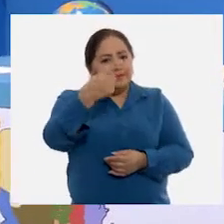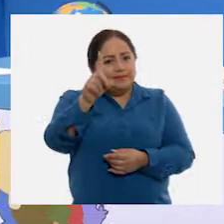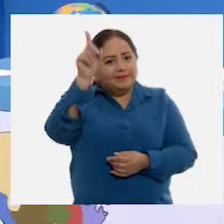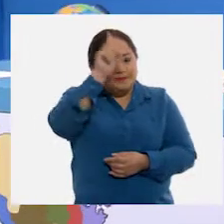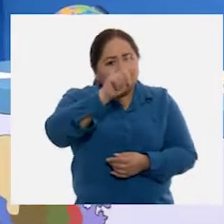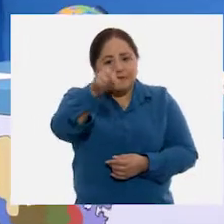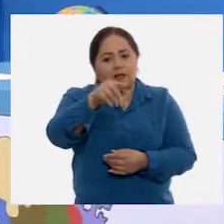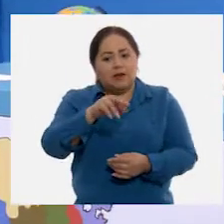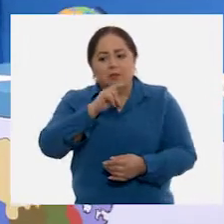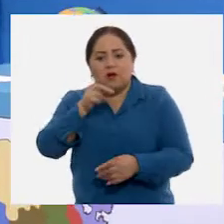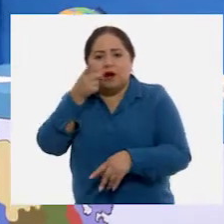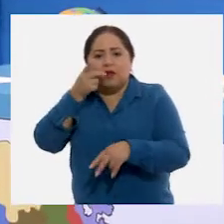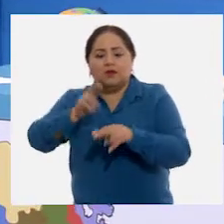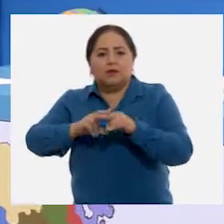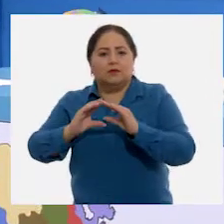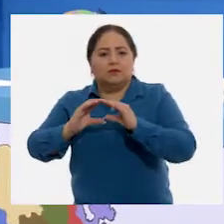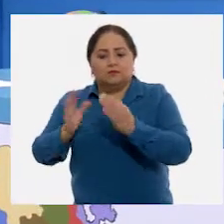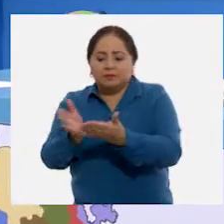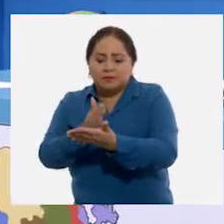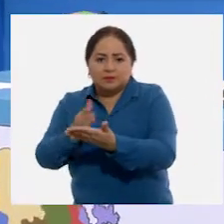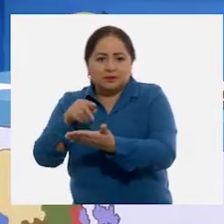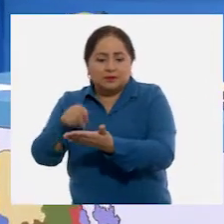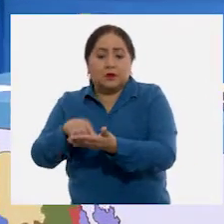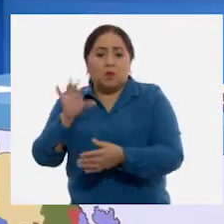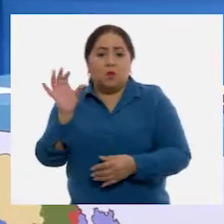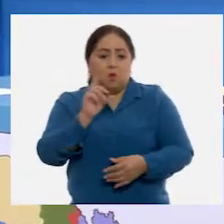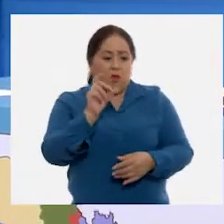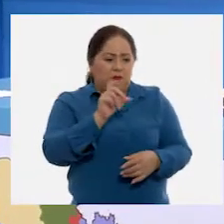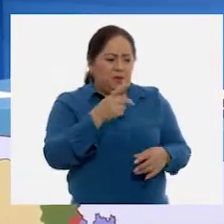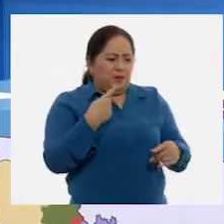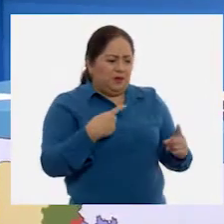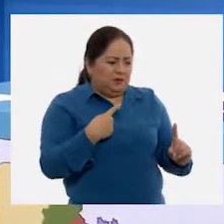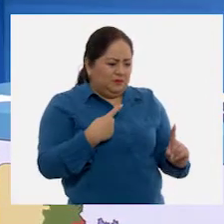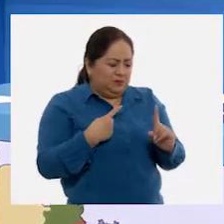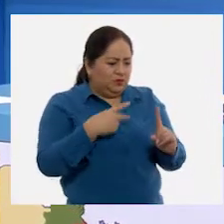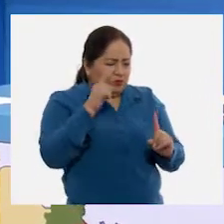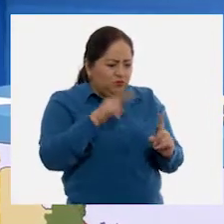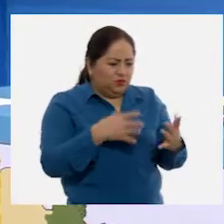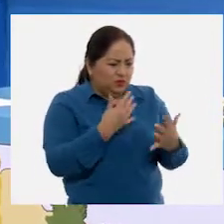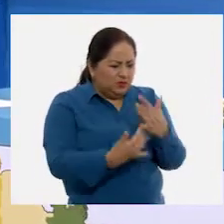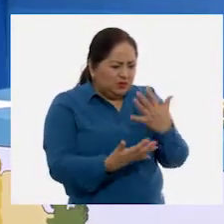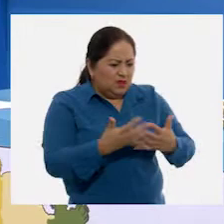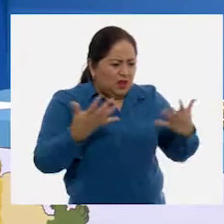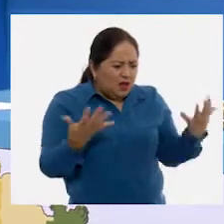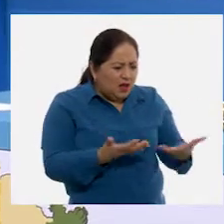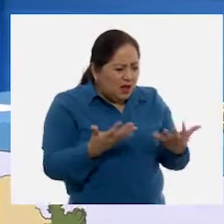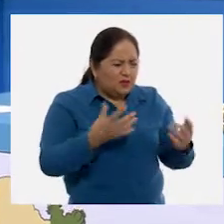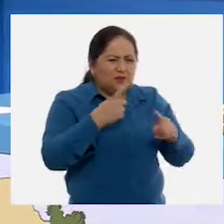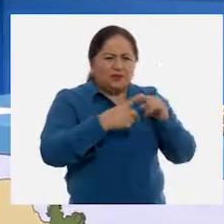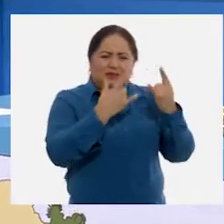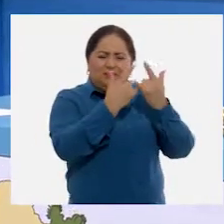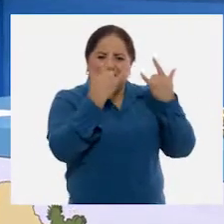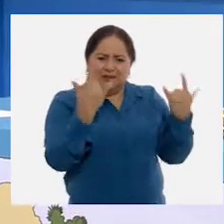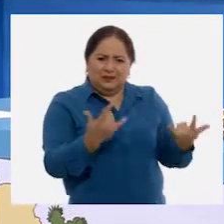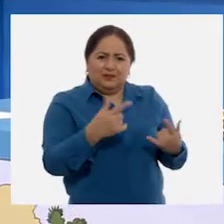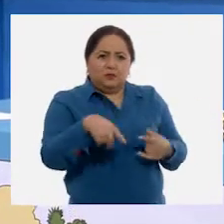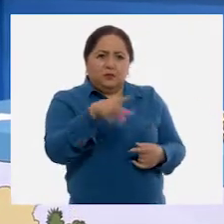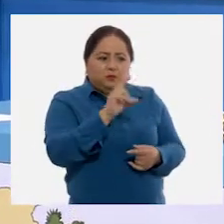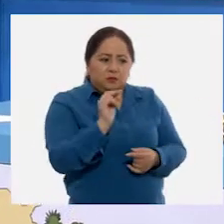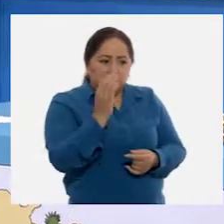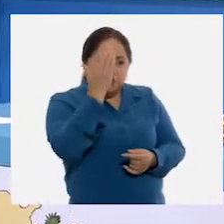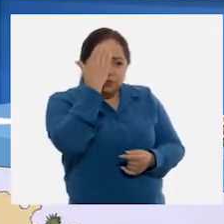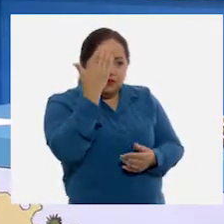recomendable consultar el diccionario. Cuando surge un personaje, hecho, proceso o periodo de la historia del que no